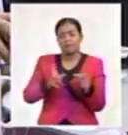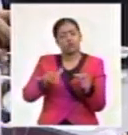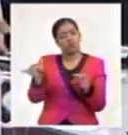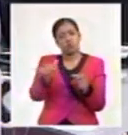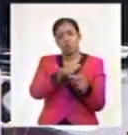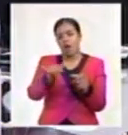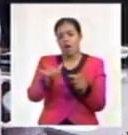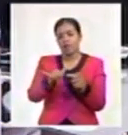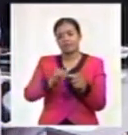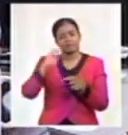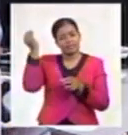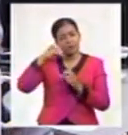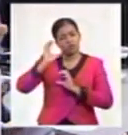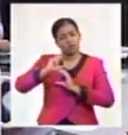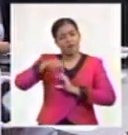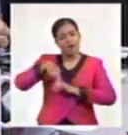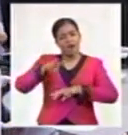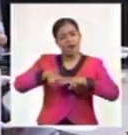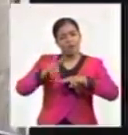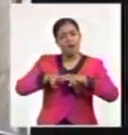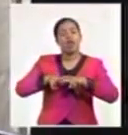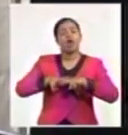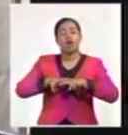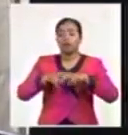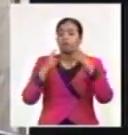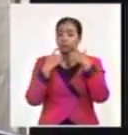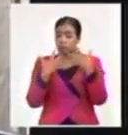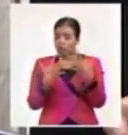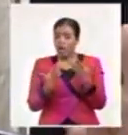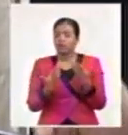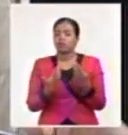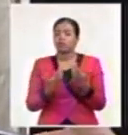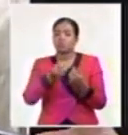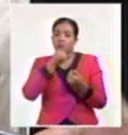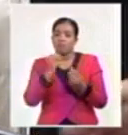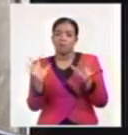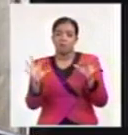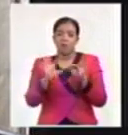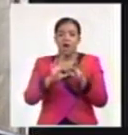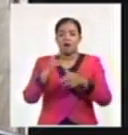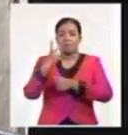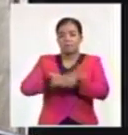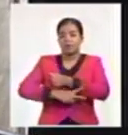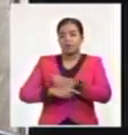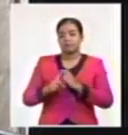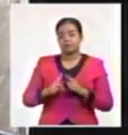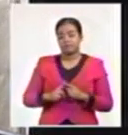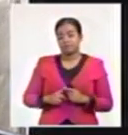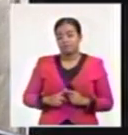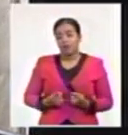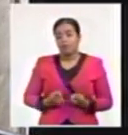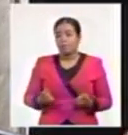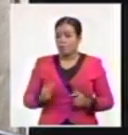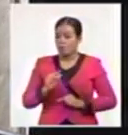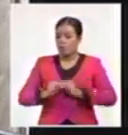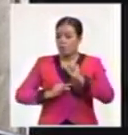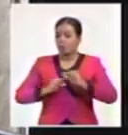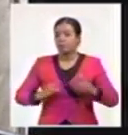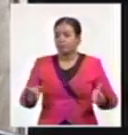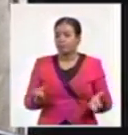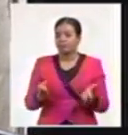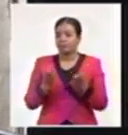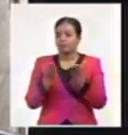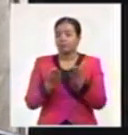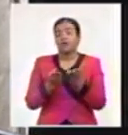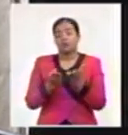interesantes, temas como rescatar Petrocaribe. Cómo no. Exactamente, a partir de toda esta recuperación que ha tenido Venezuela. Exacto, ¿no? A partir de la recuperación de